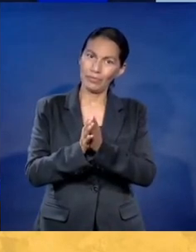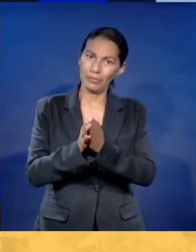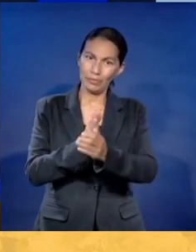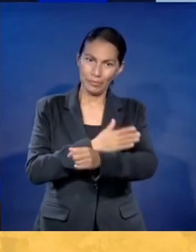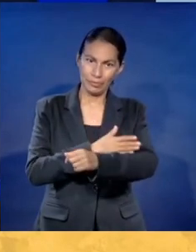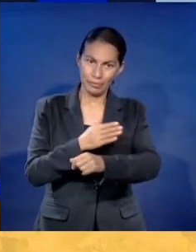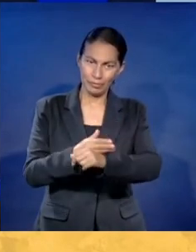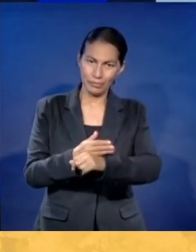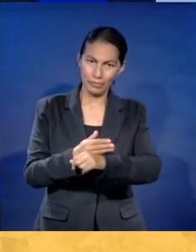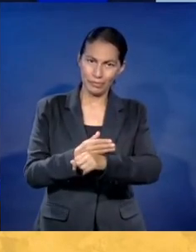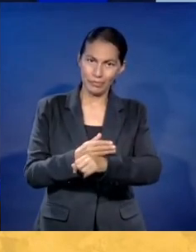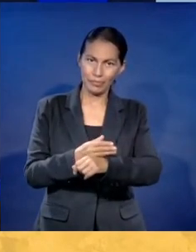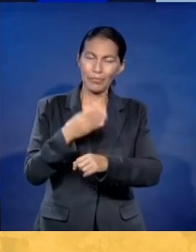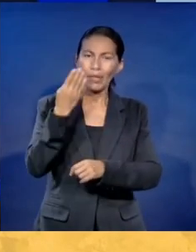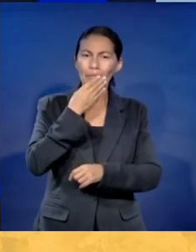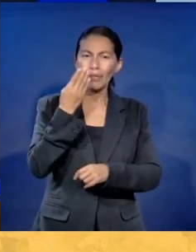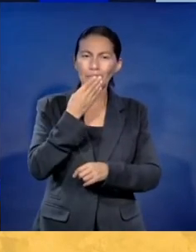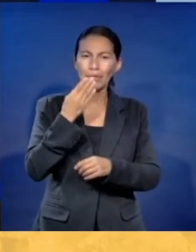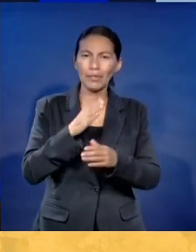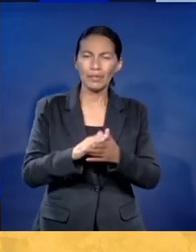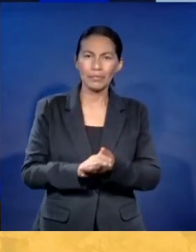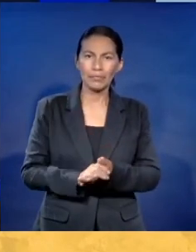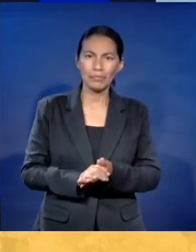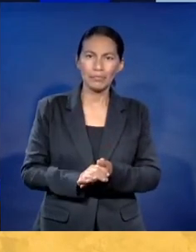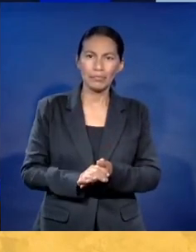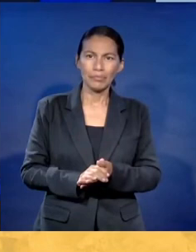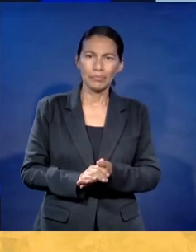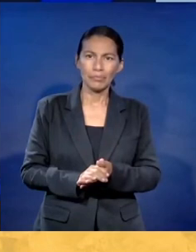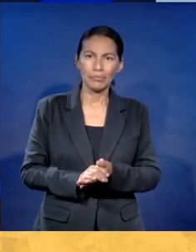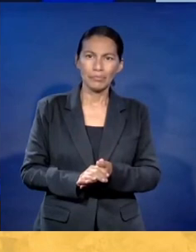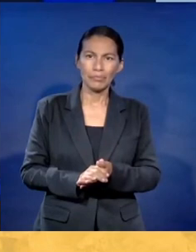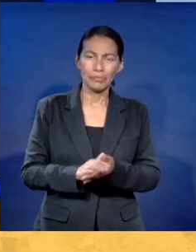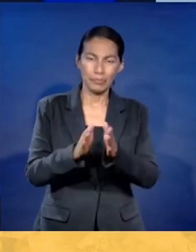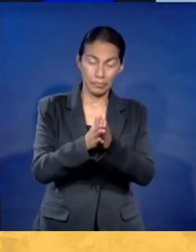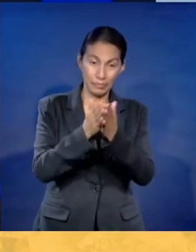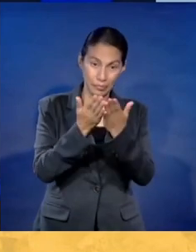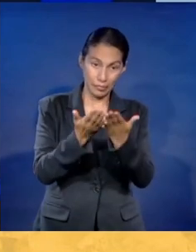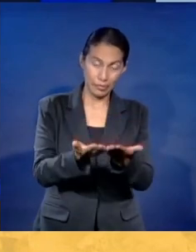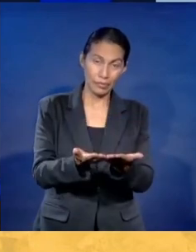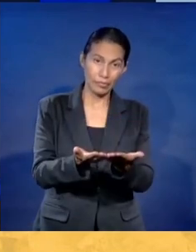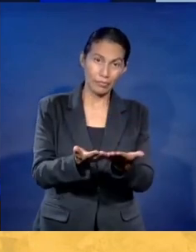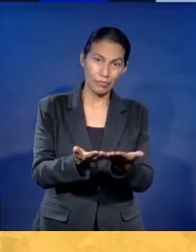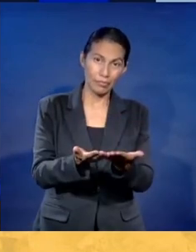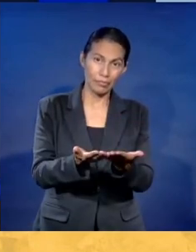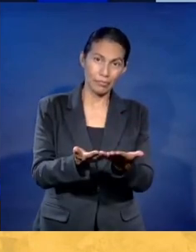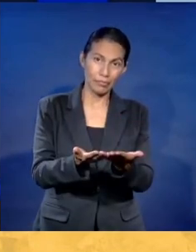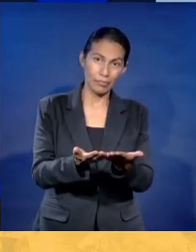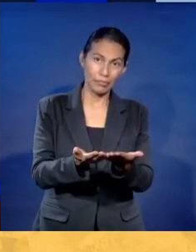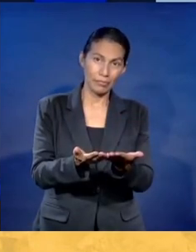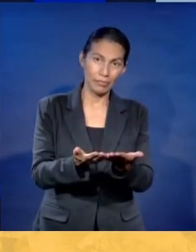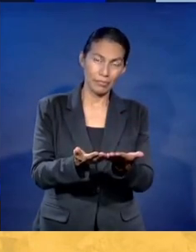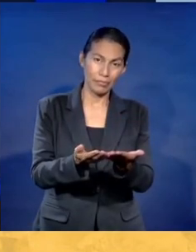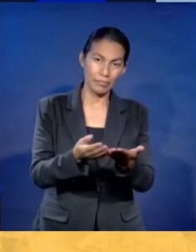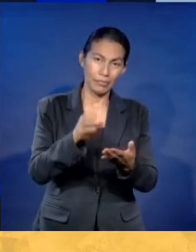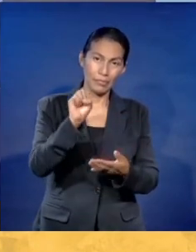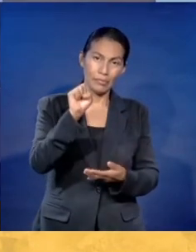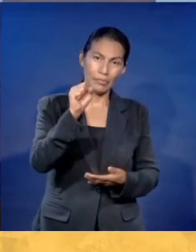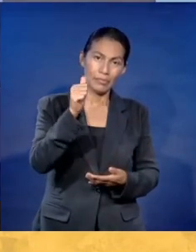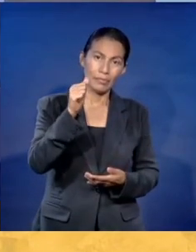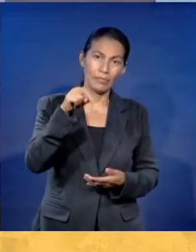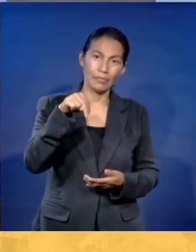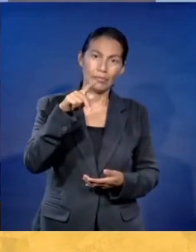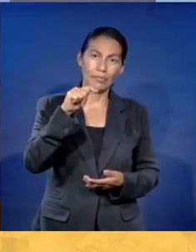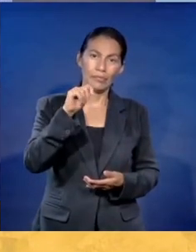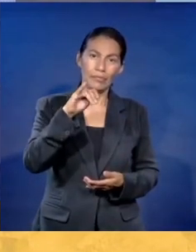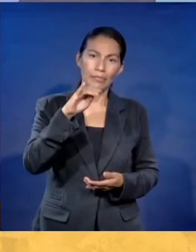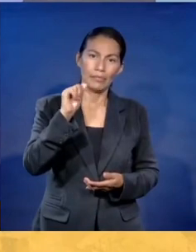al libro de Santiago capítulo uno versículo 19 Santiago uno diecinueve